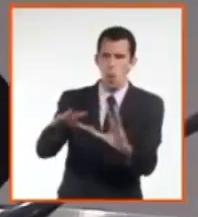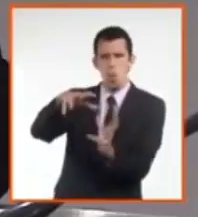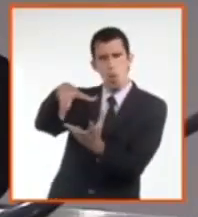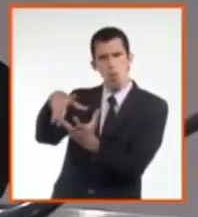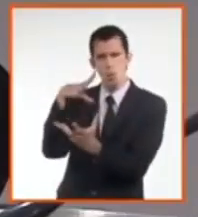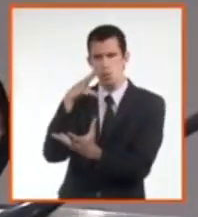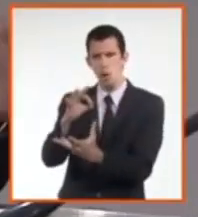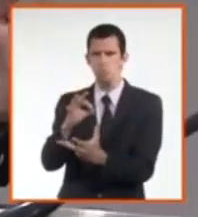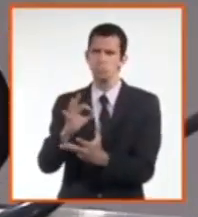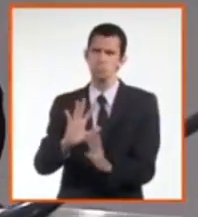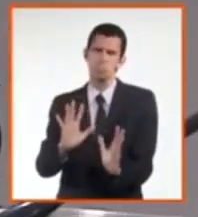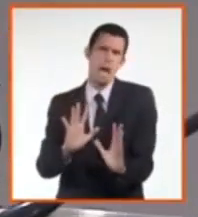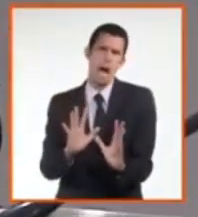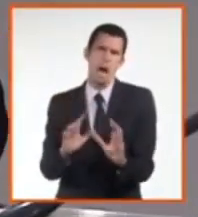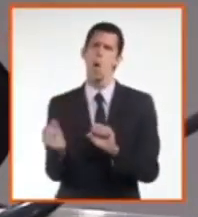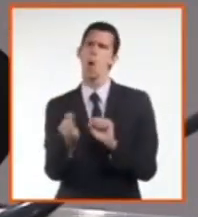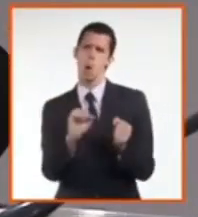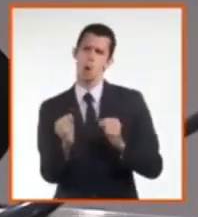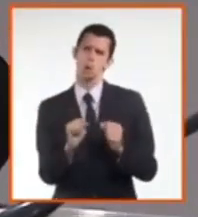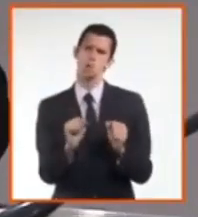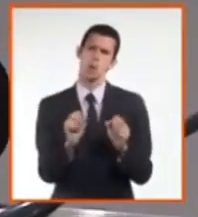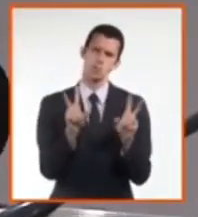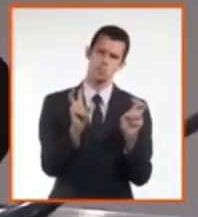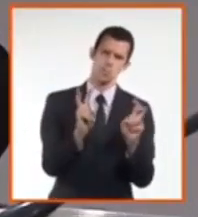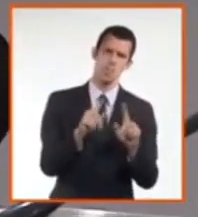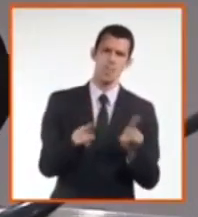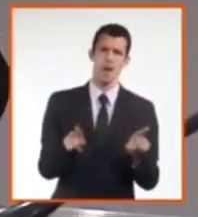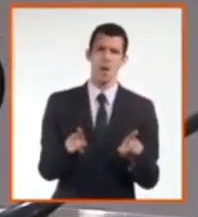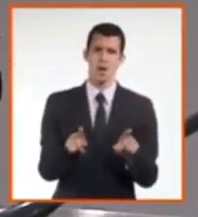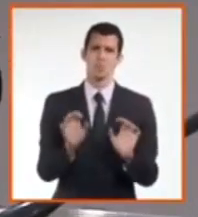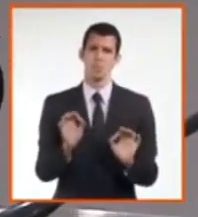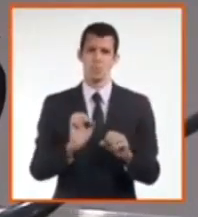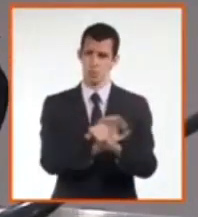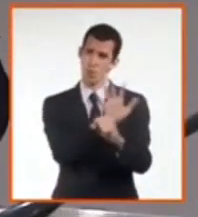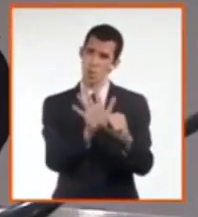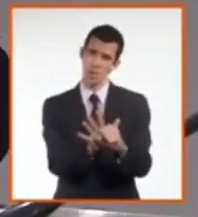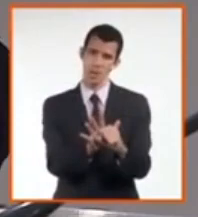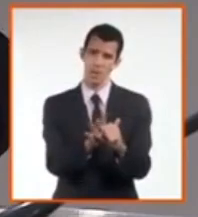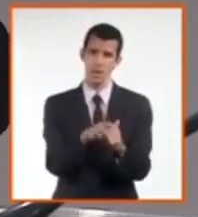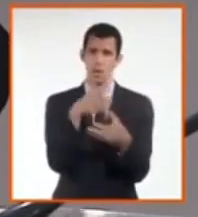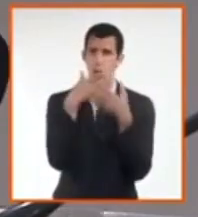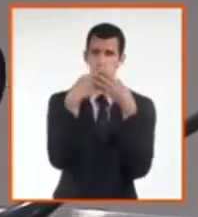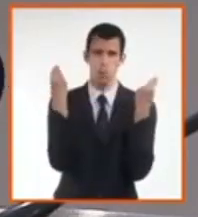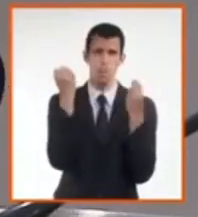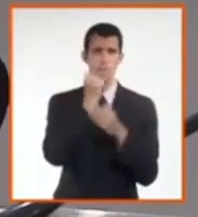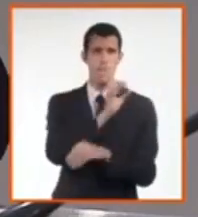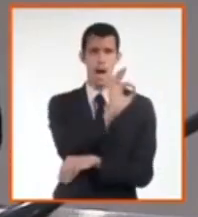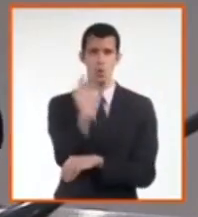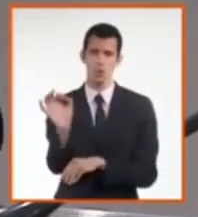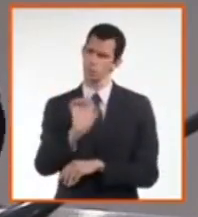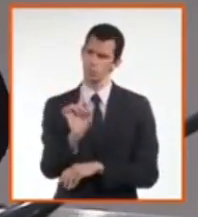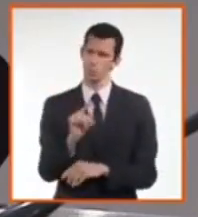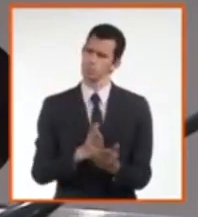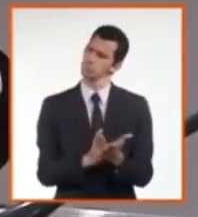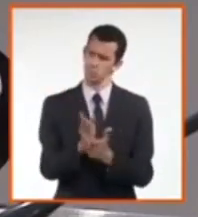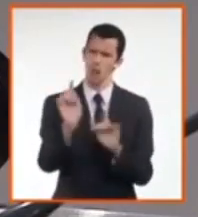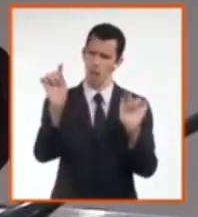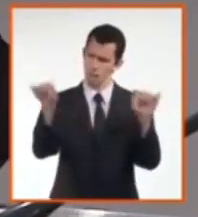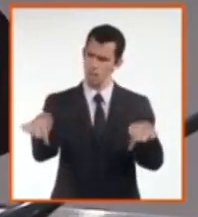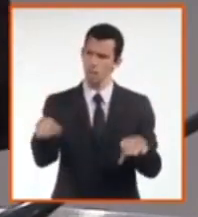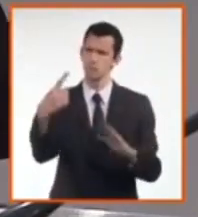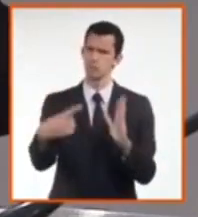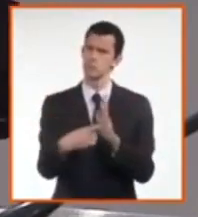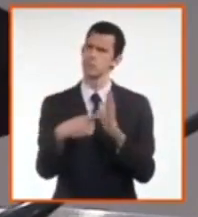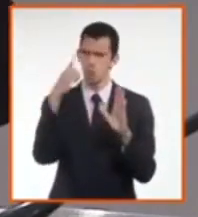nosotros conseguimos el principio en la estrategia de actualizar las vacunas para responder a las nuevas variantes que sugieran realmente